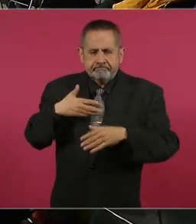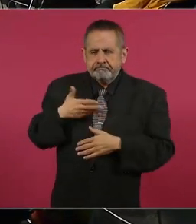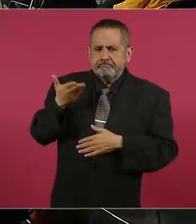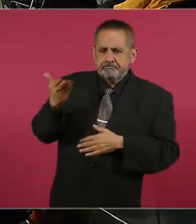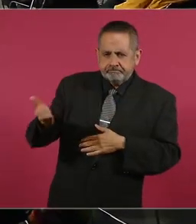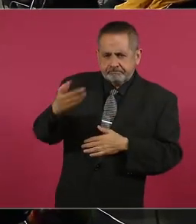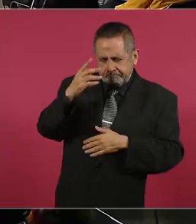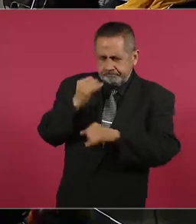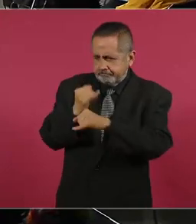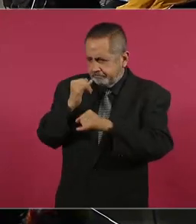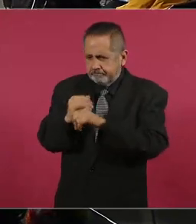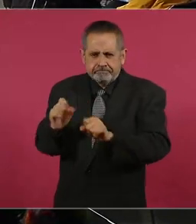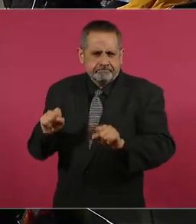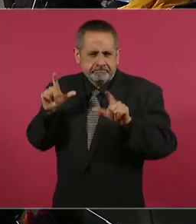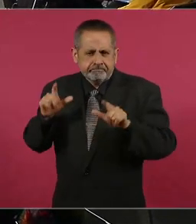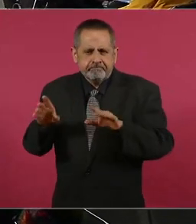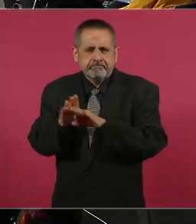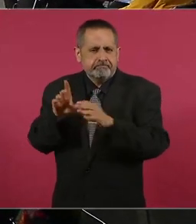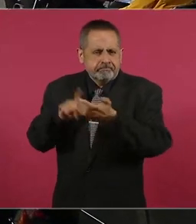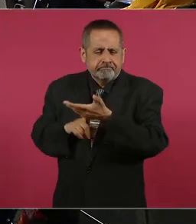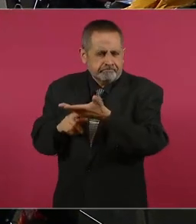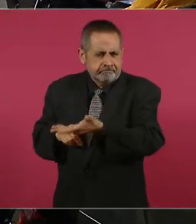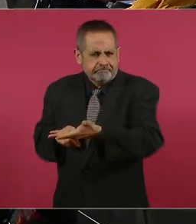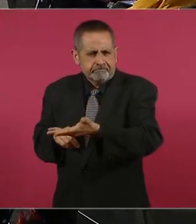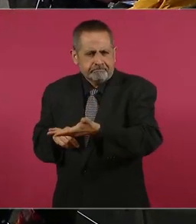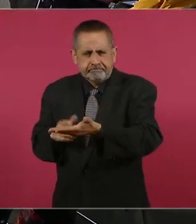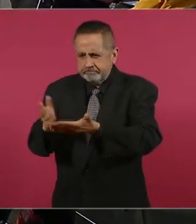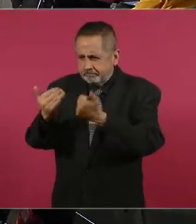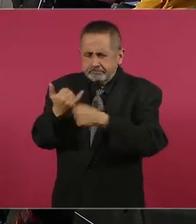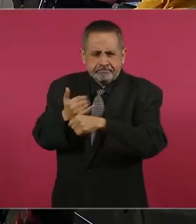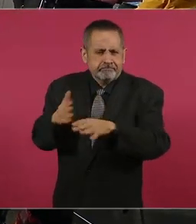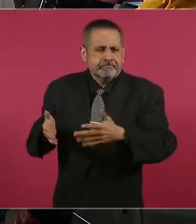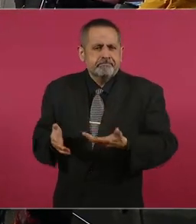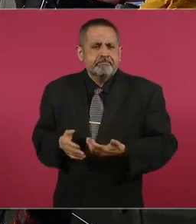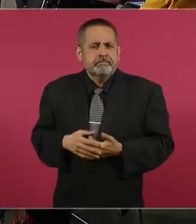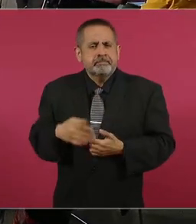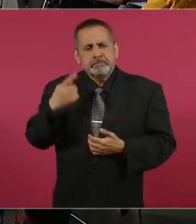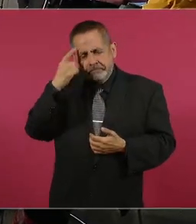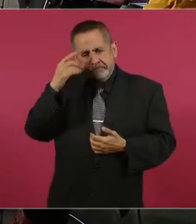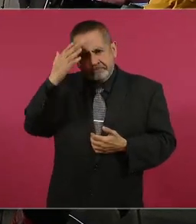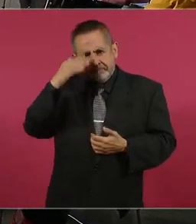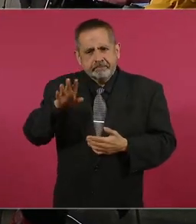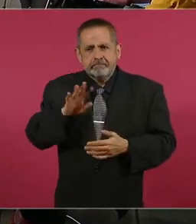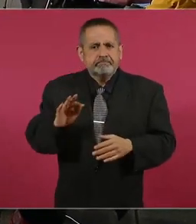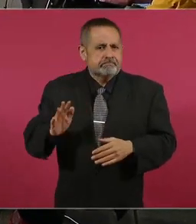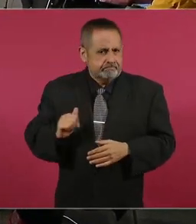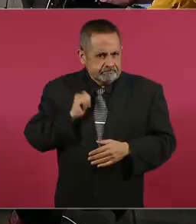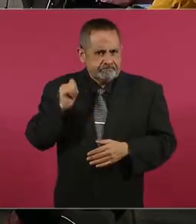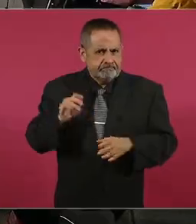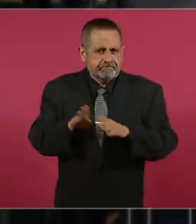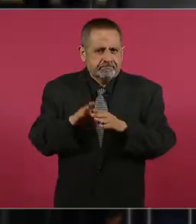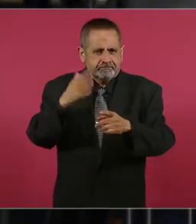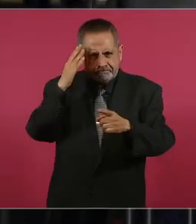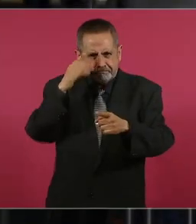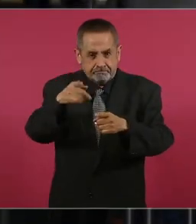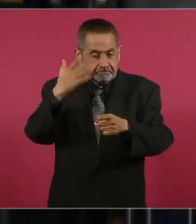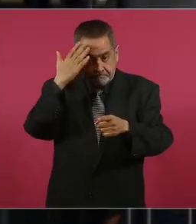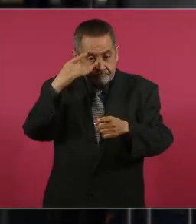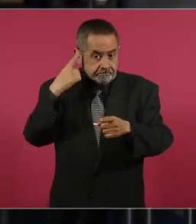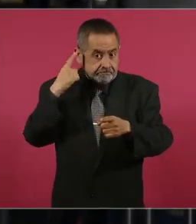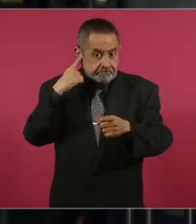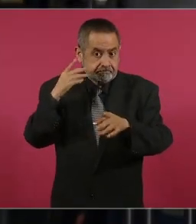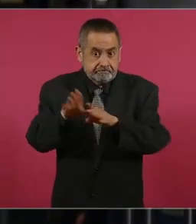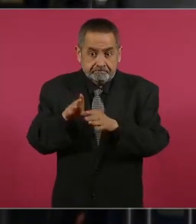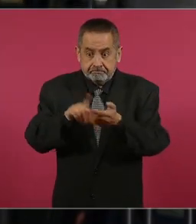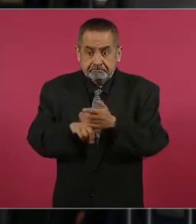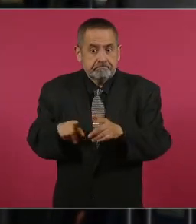través de plataformas, a través de todo esto que se tiene como acceso a la información, para que se pueda aprovechar, no sé usted cómo, si sabía de